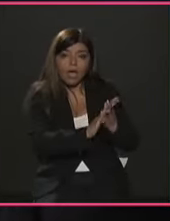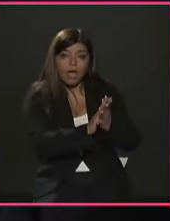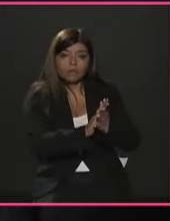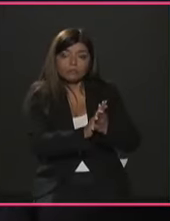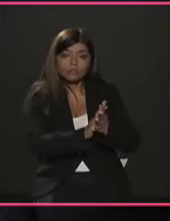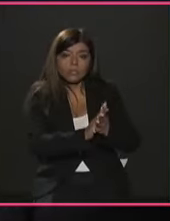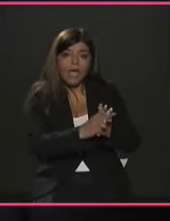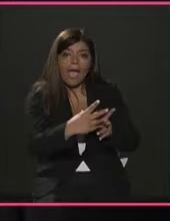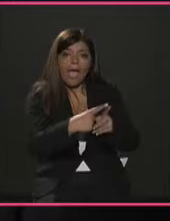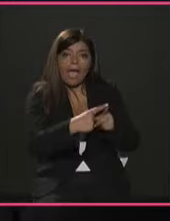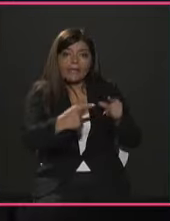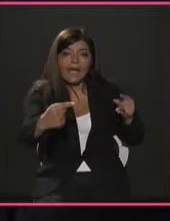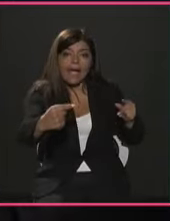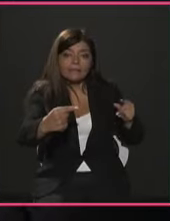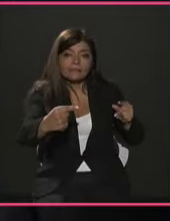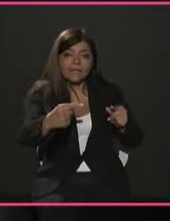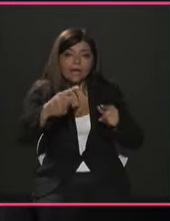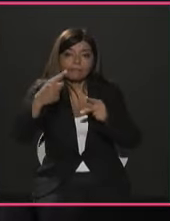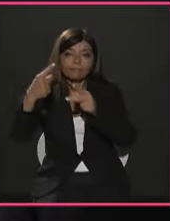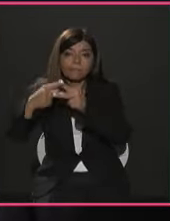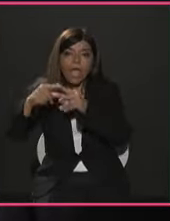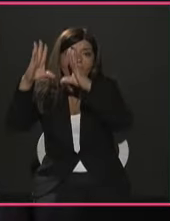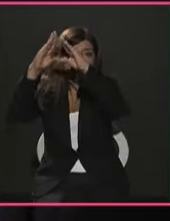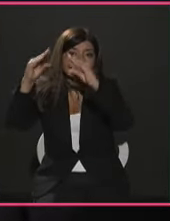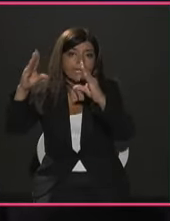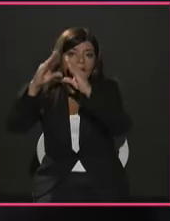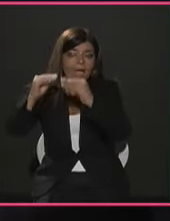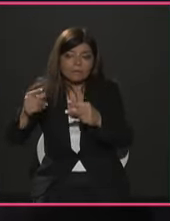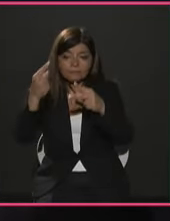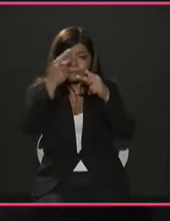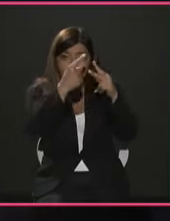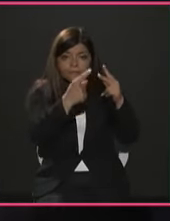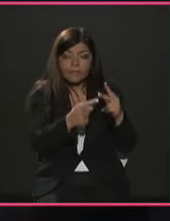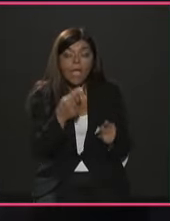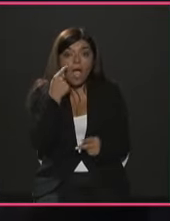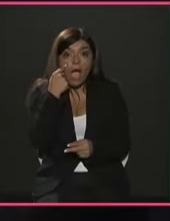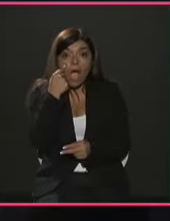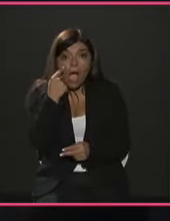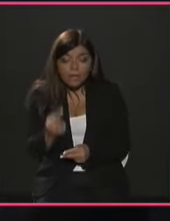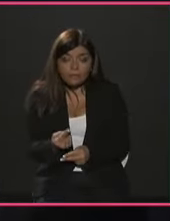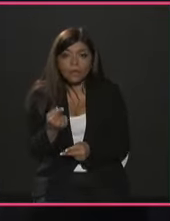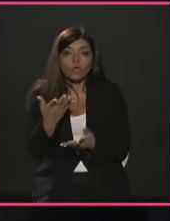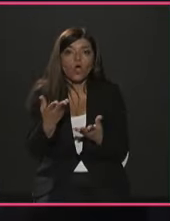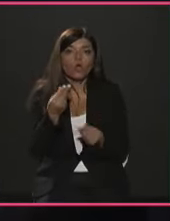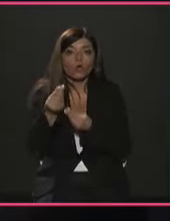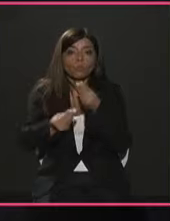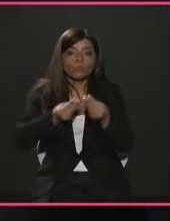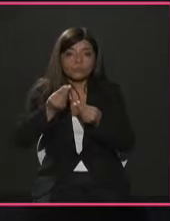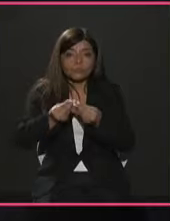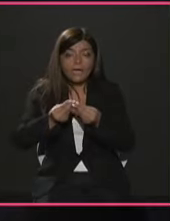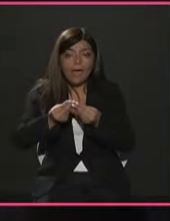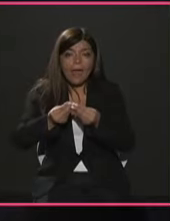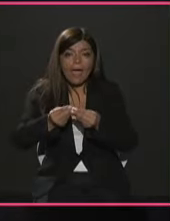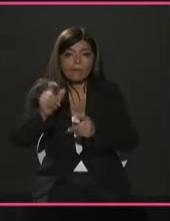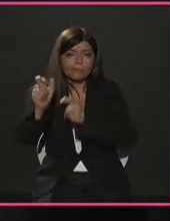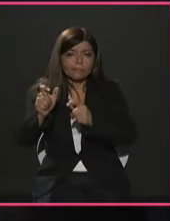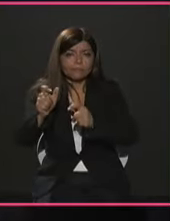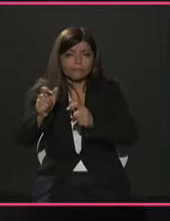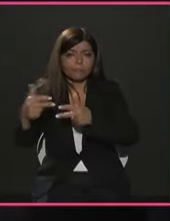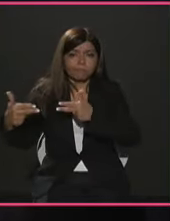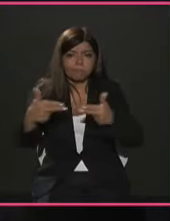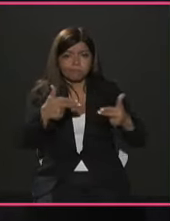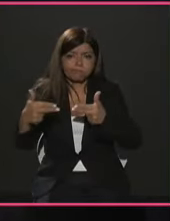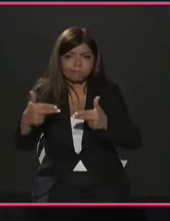gaza Ucrania etcétera estamos presenciando Cómo se arma la gente para